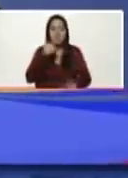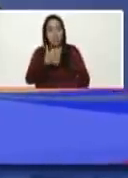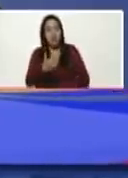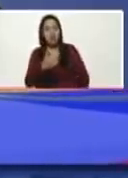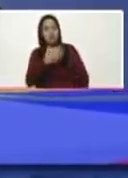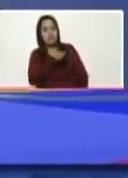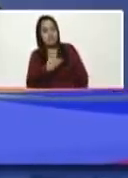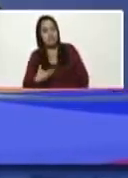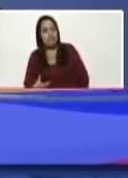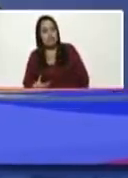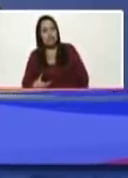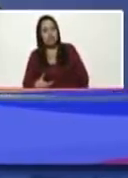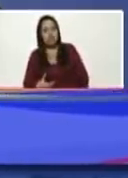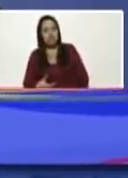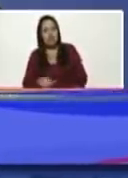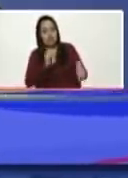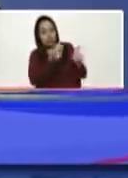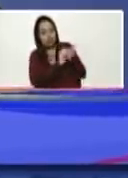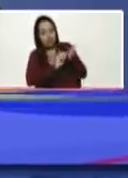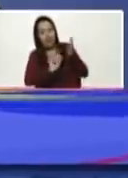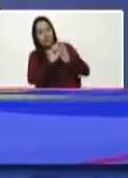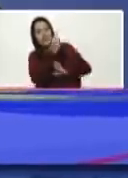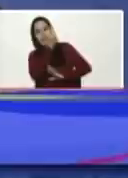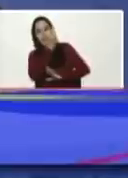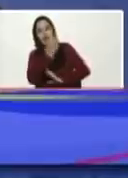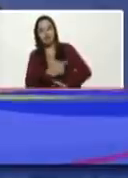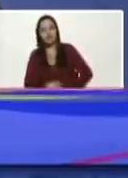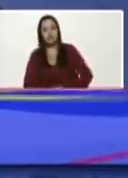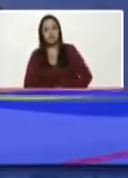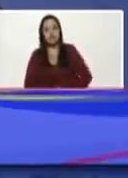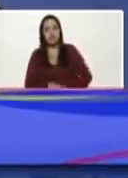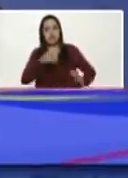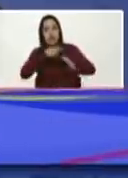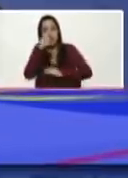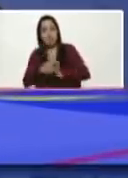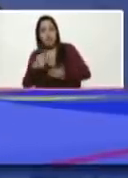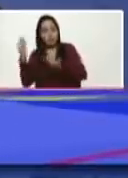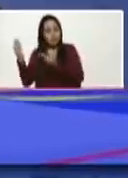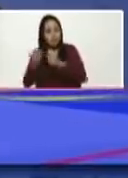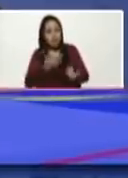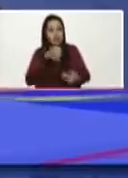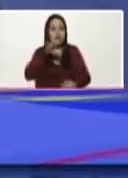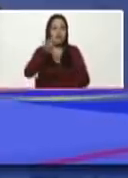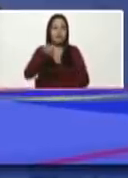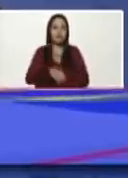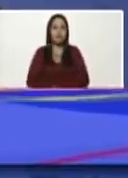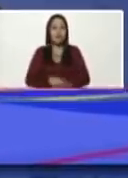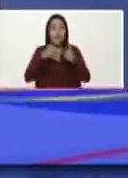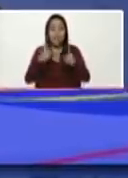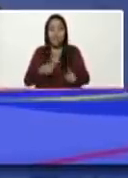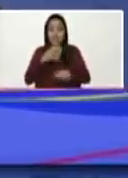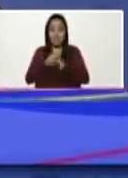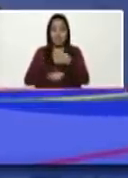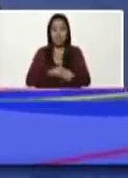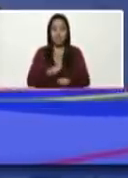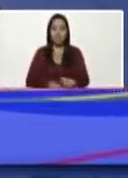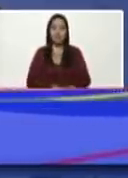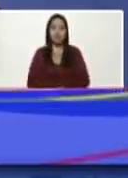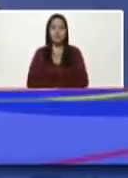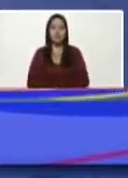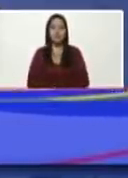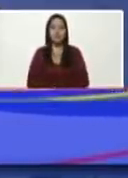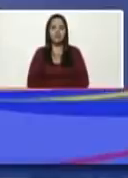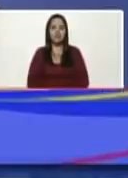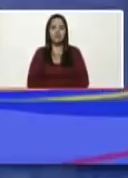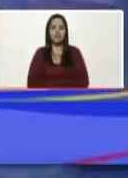presidente, anóteme de primera para el plan Vuelta a la Patria. Y así debe ser, venir.